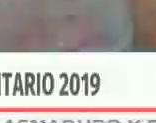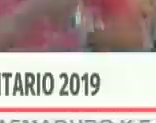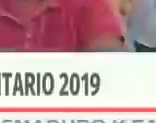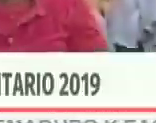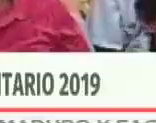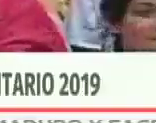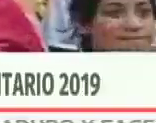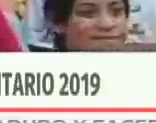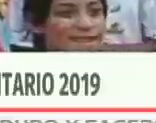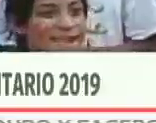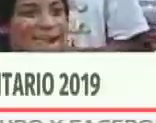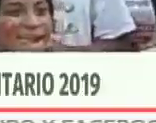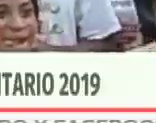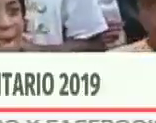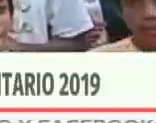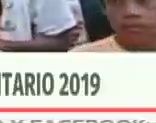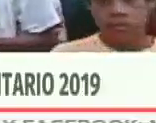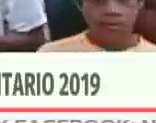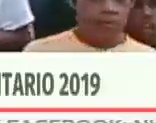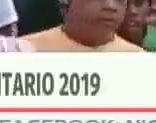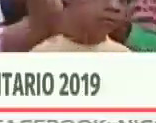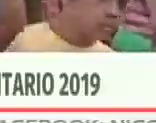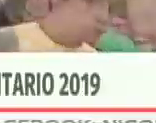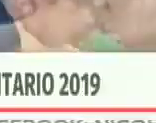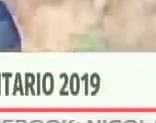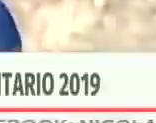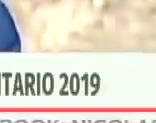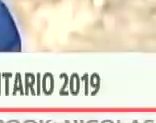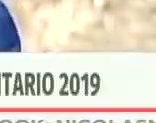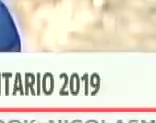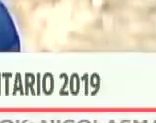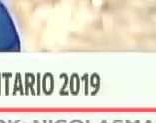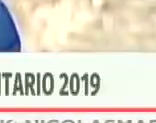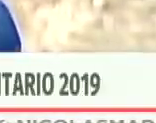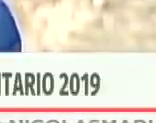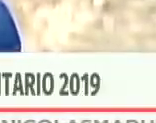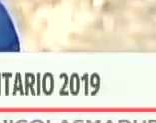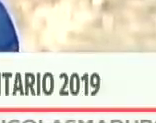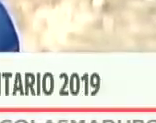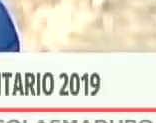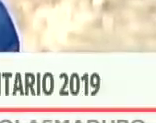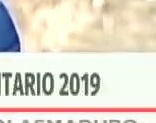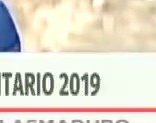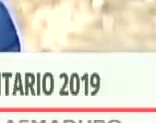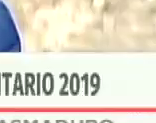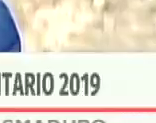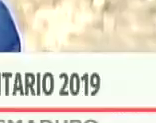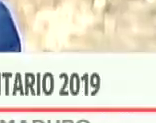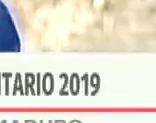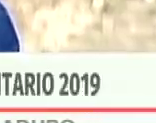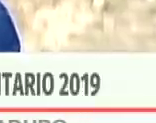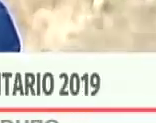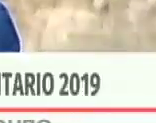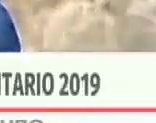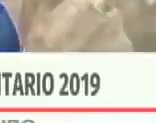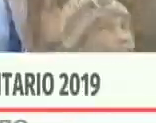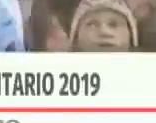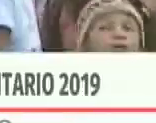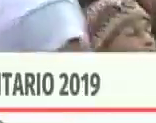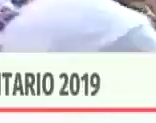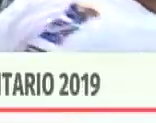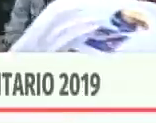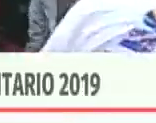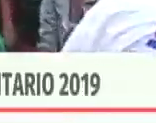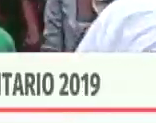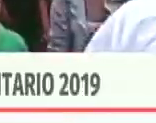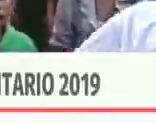Buenas tardes a todos y a todas, muchachos, muchachas. ¡Que viva la